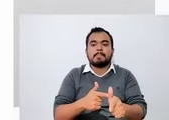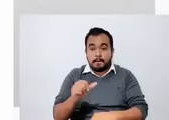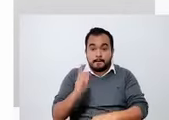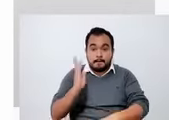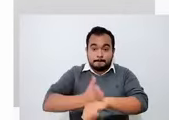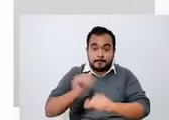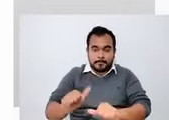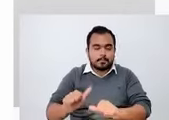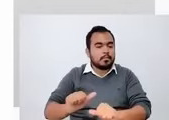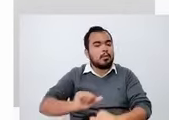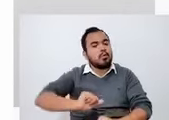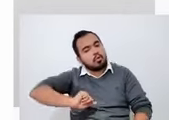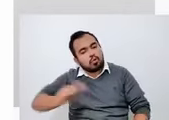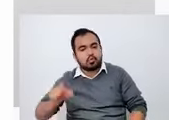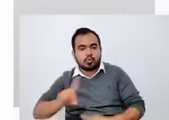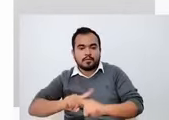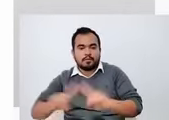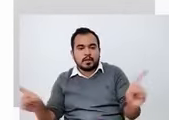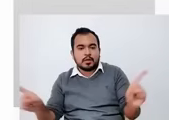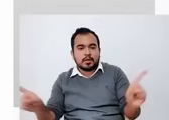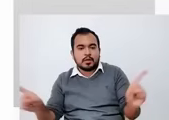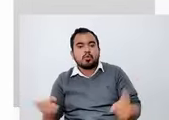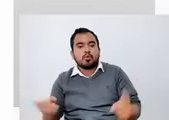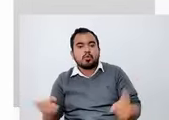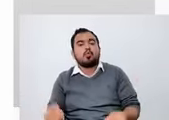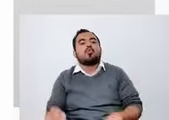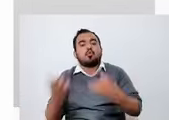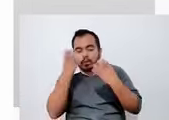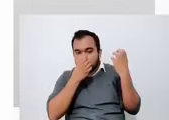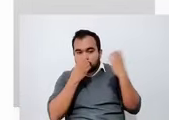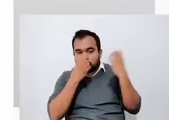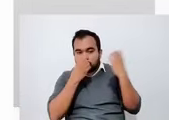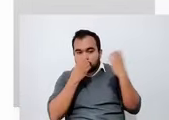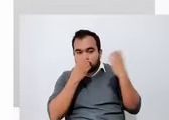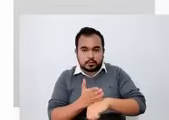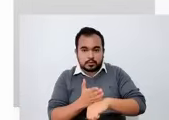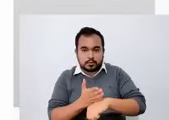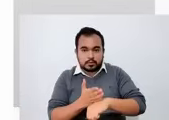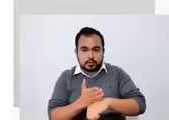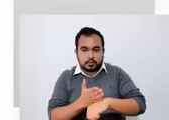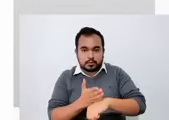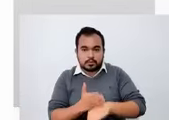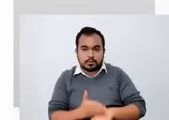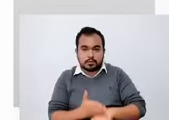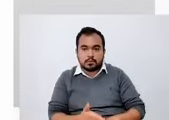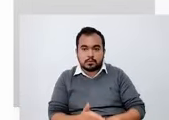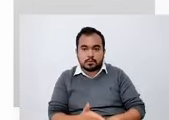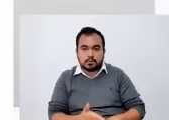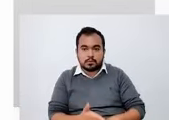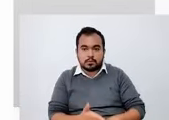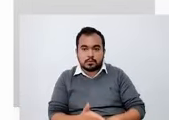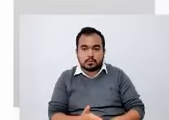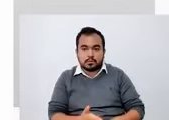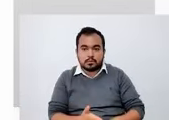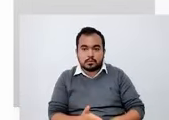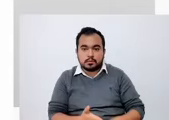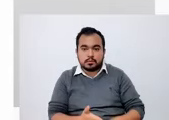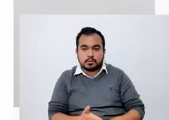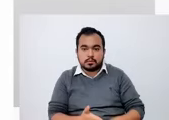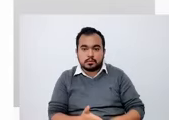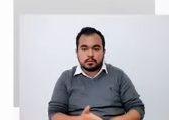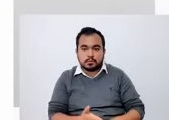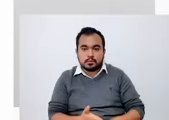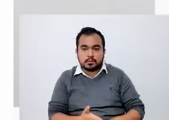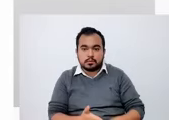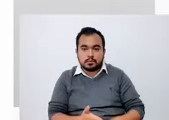manera. Bien, ya estoy fuera de tiempo y por lo tanto me voy a parar aquí. Gracias por